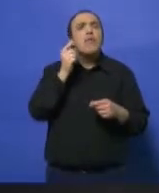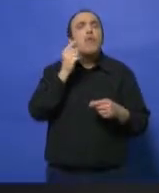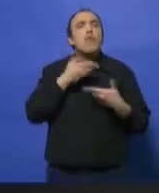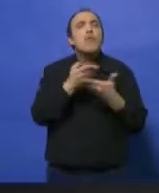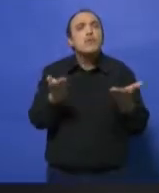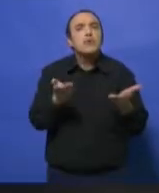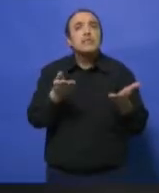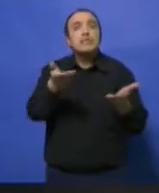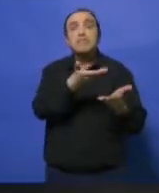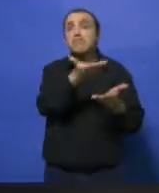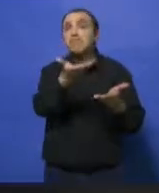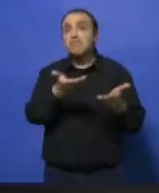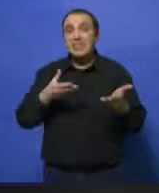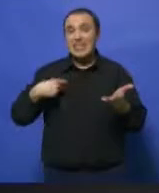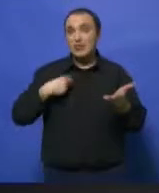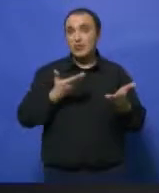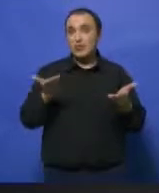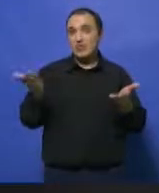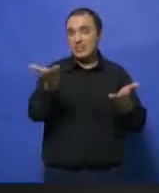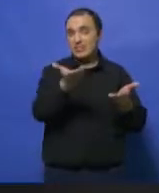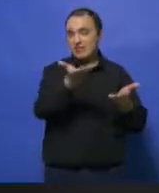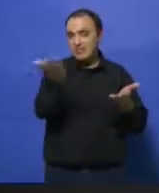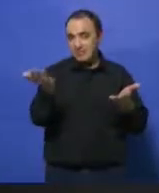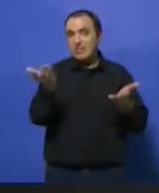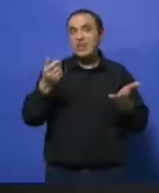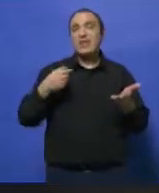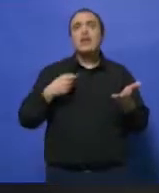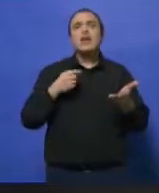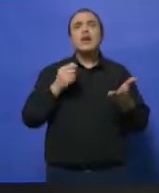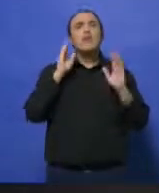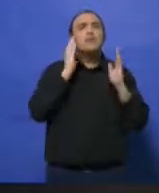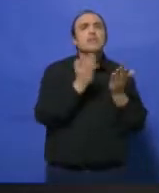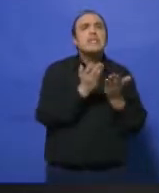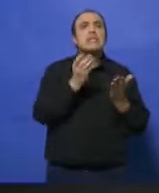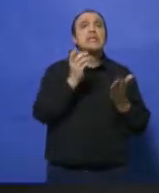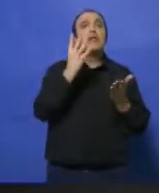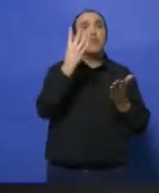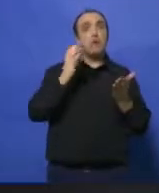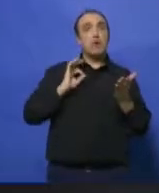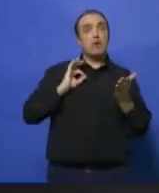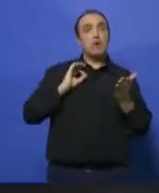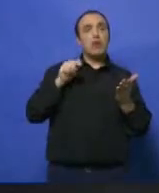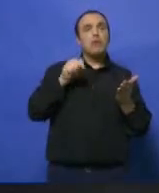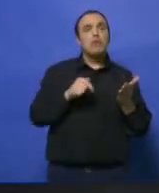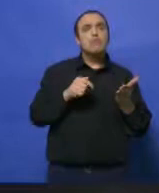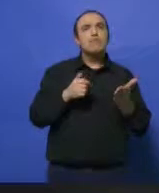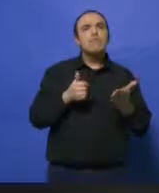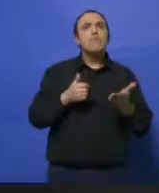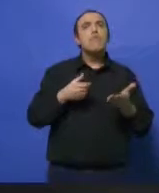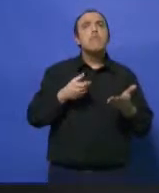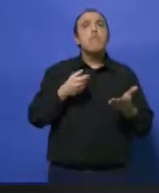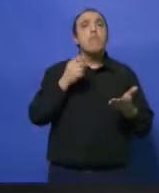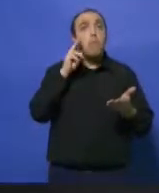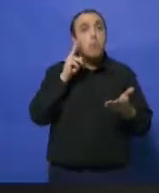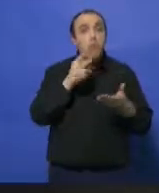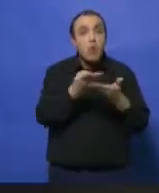de los trabajos de chicos de cuarto año de la Universidad Nacional de Villa María, de esta carrera en particular, que están presentando dos trabajos y la intención